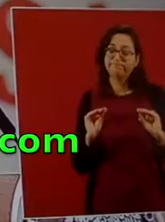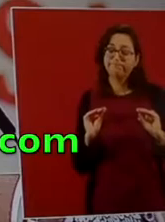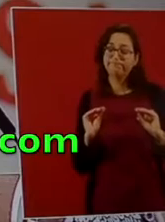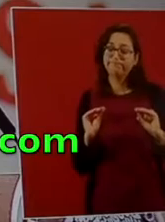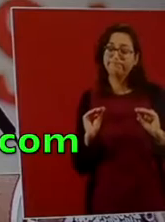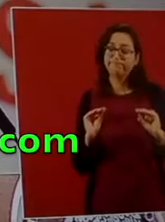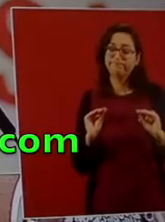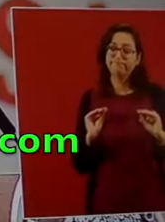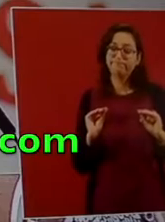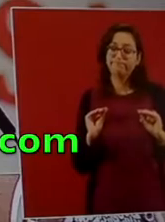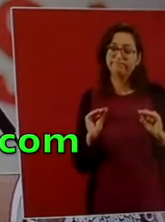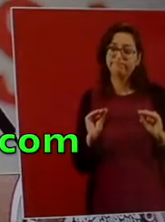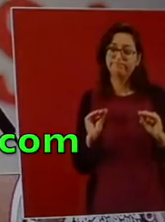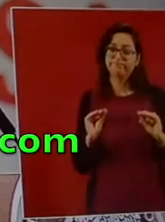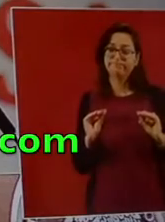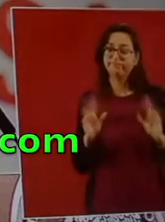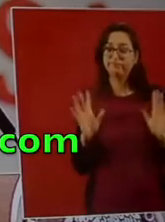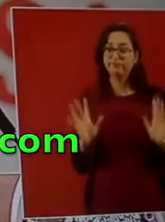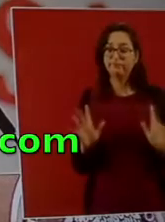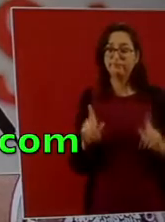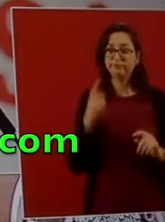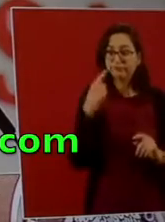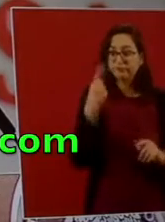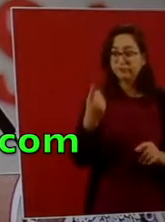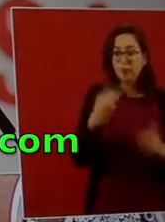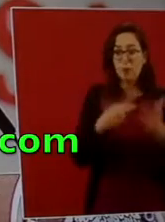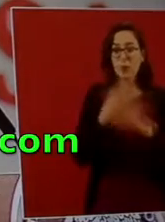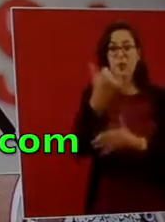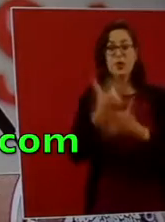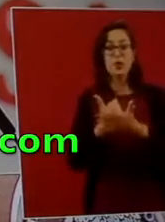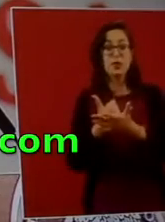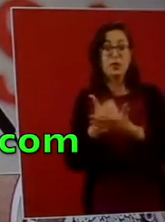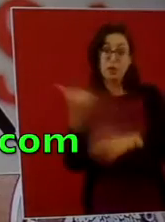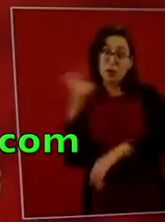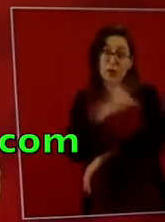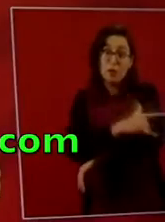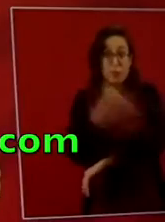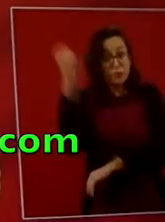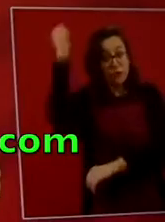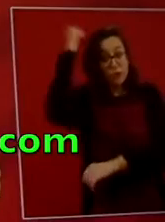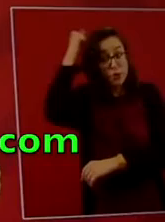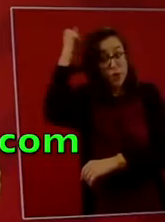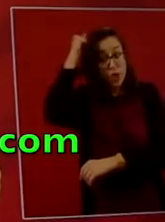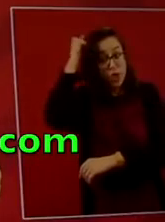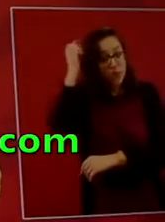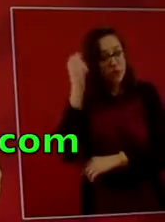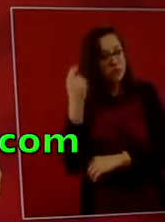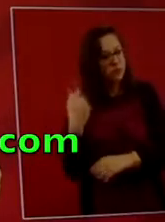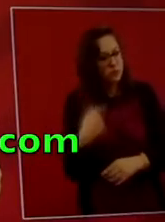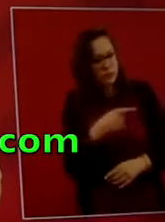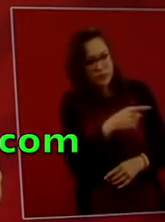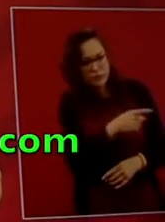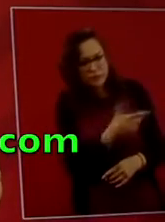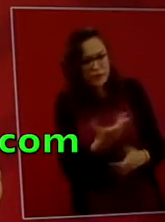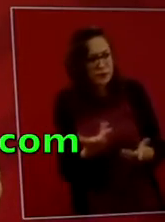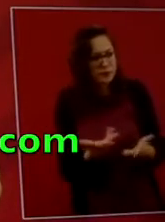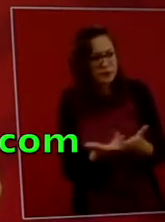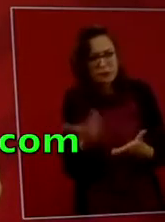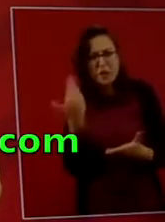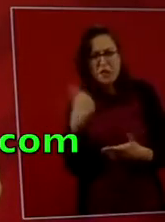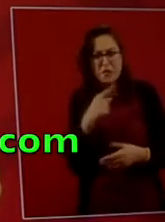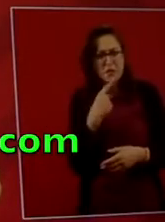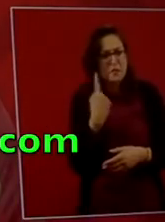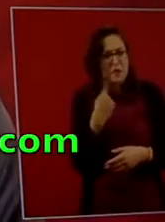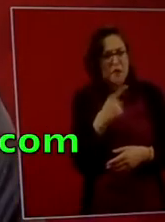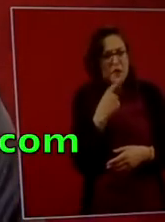social de las comunidades de Mapastepec, jefe supremo? Como primer año de trabajo que estamos haciendo,